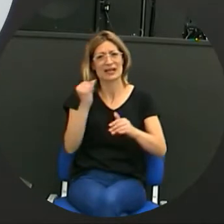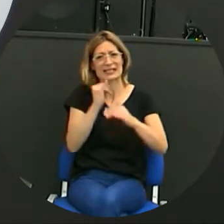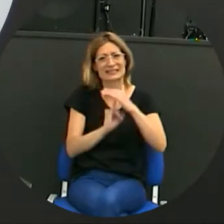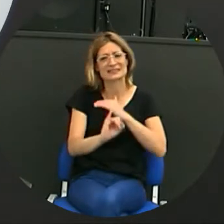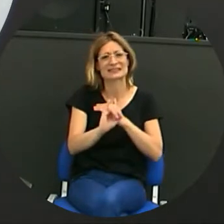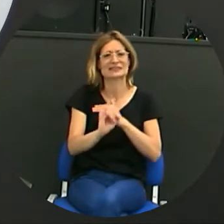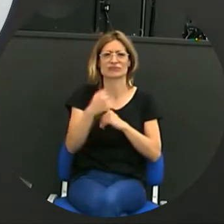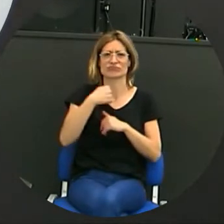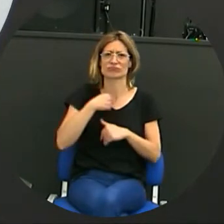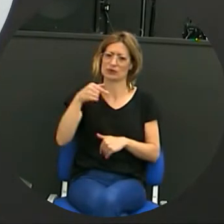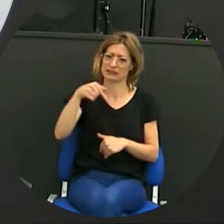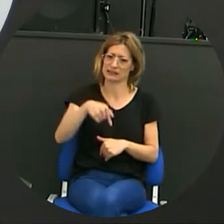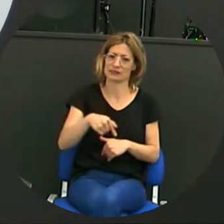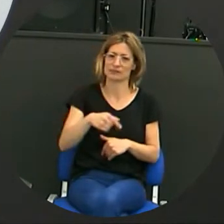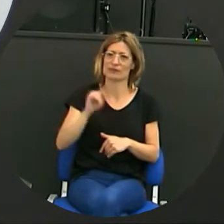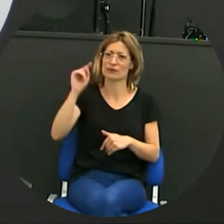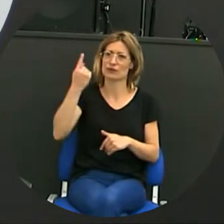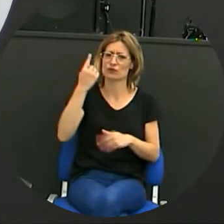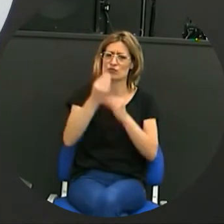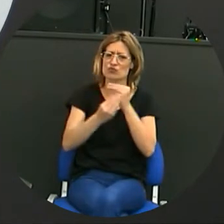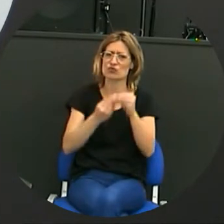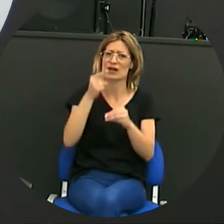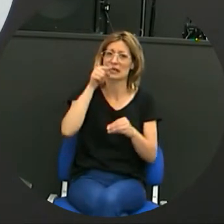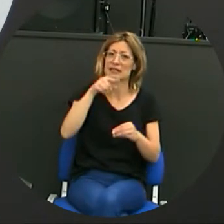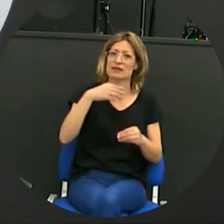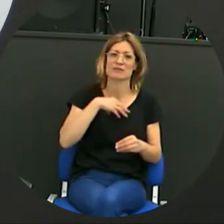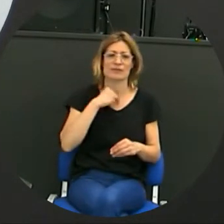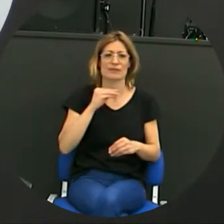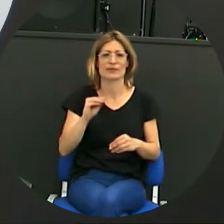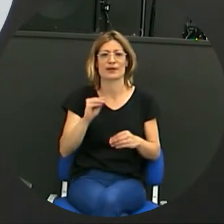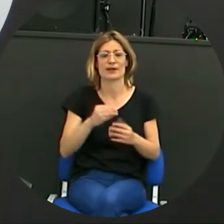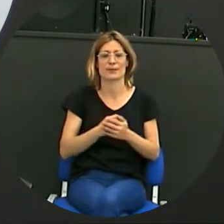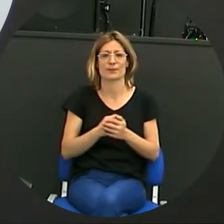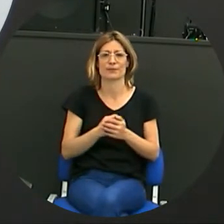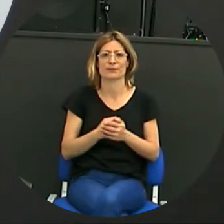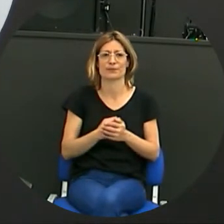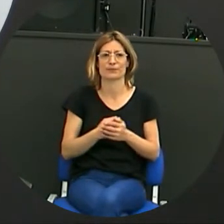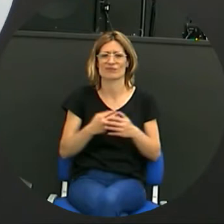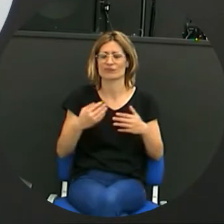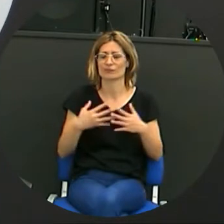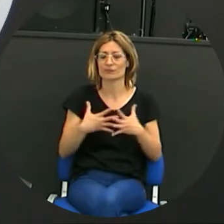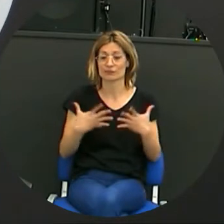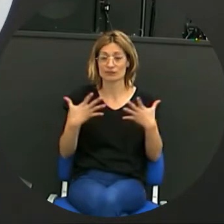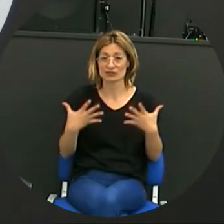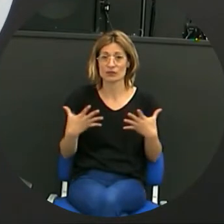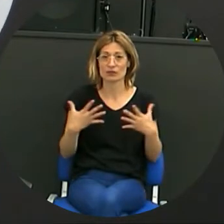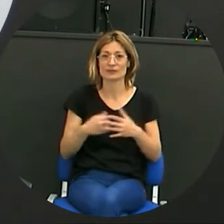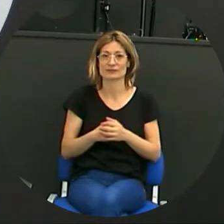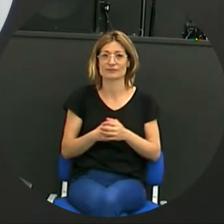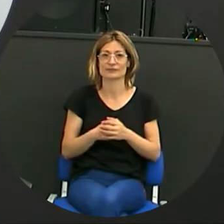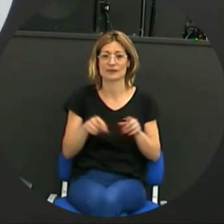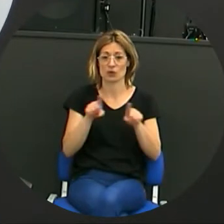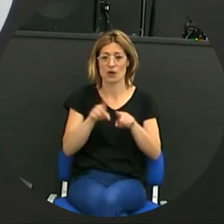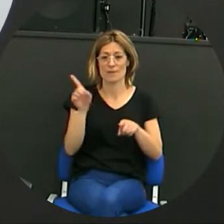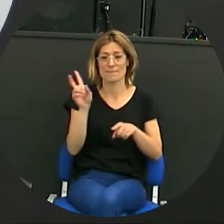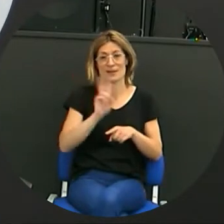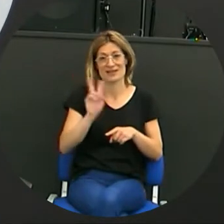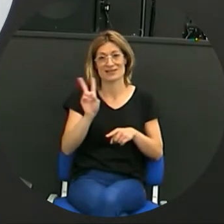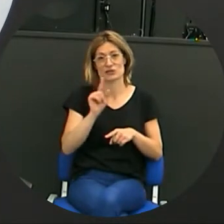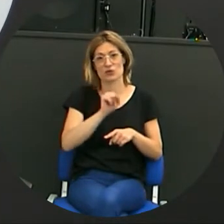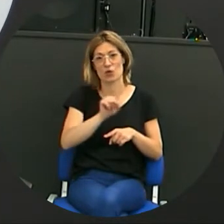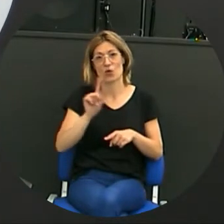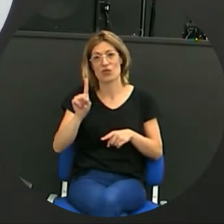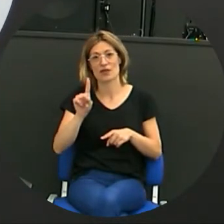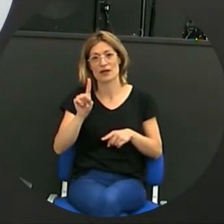te pueda enviar a ti. Y entonces, que oigas como en el versículo 11, Dios le dijo